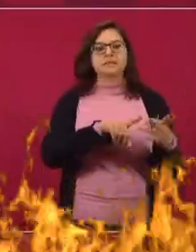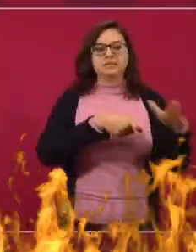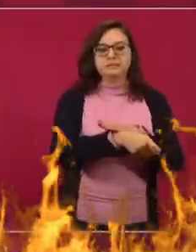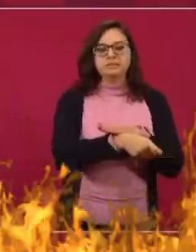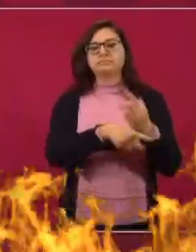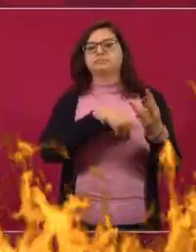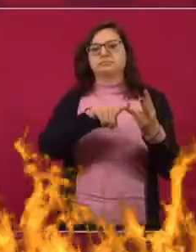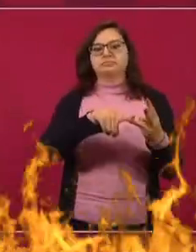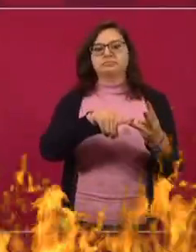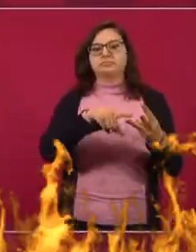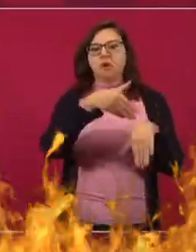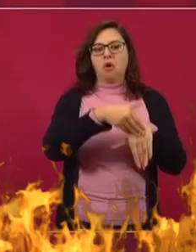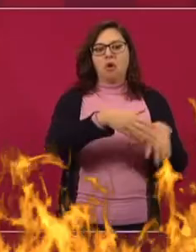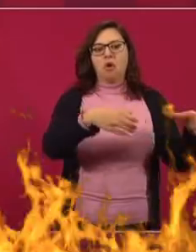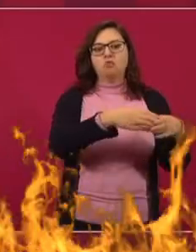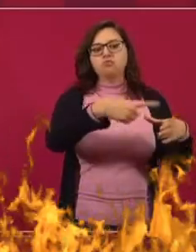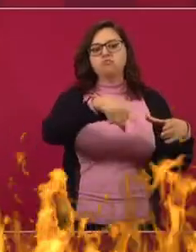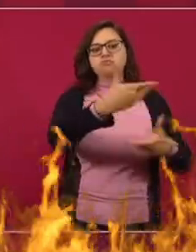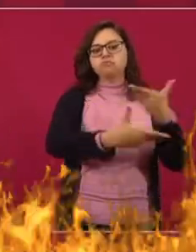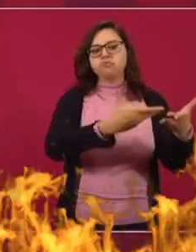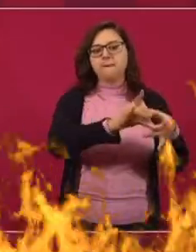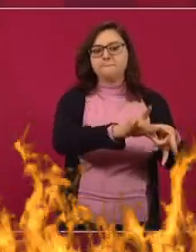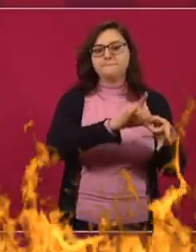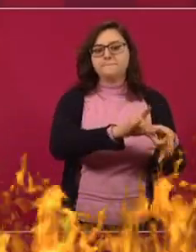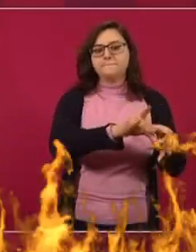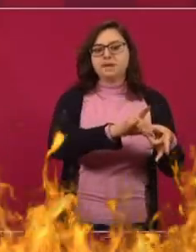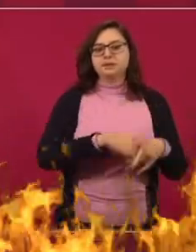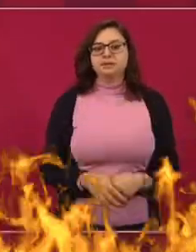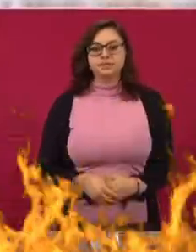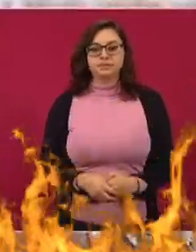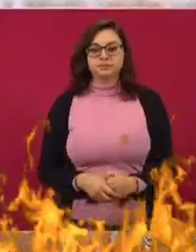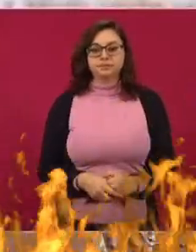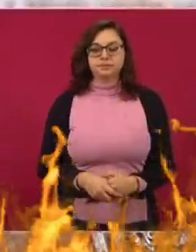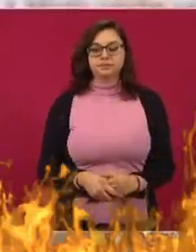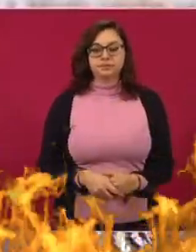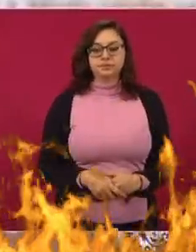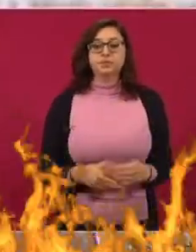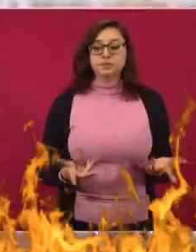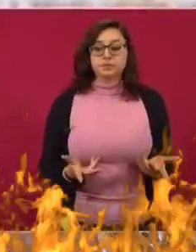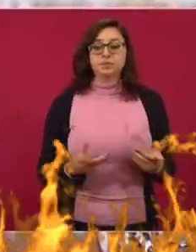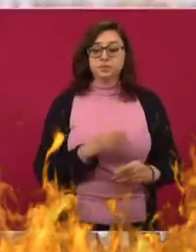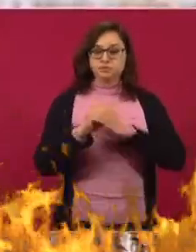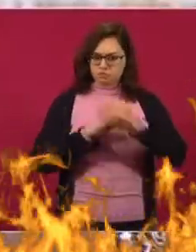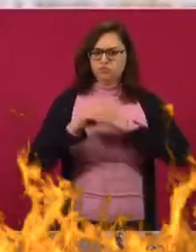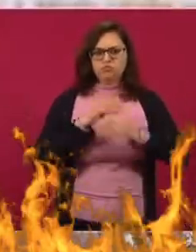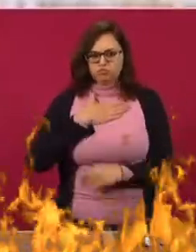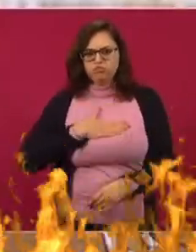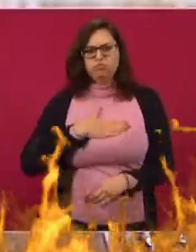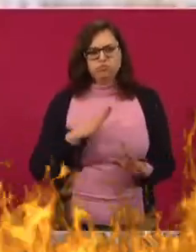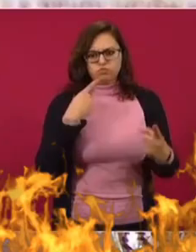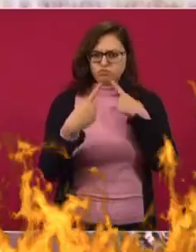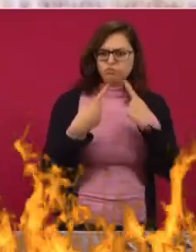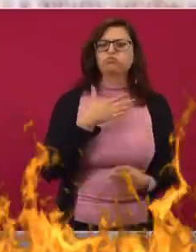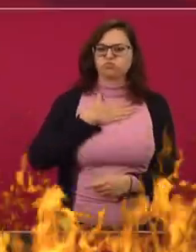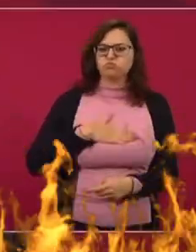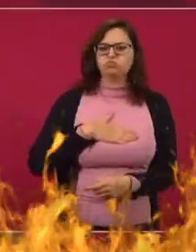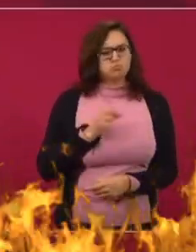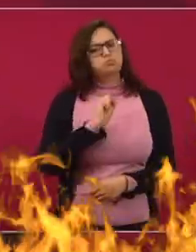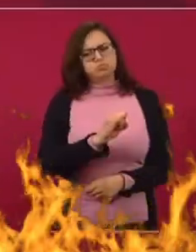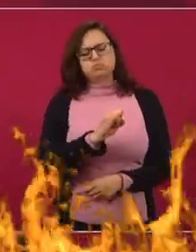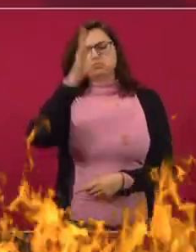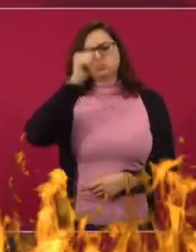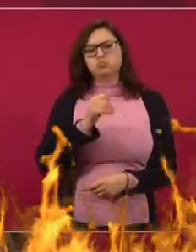vendida, alquilada, al servicio de minorías rapaces. Pero ese es un debate en buena lid, que lo